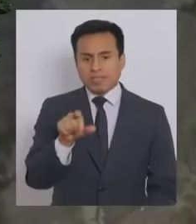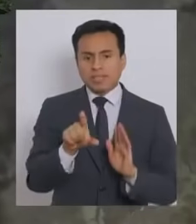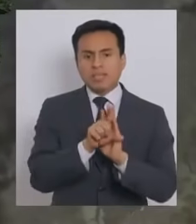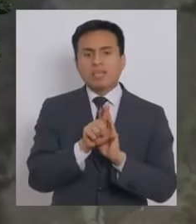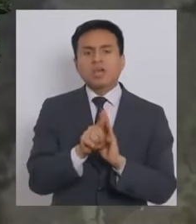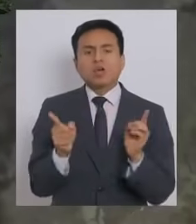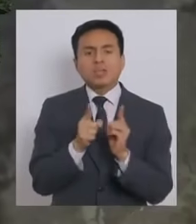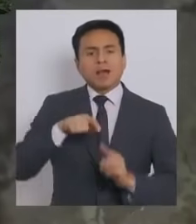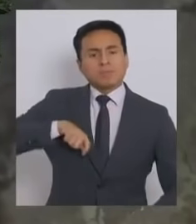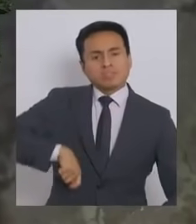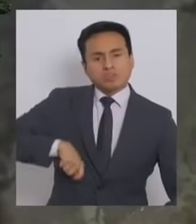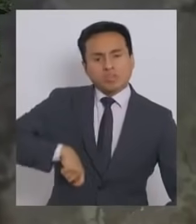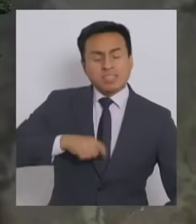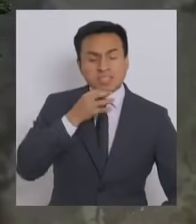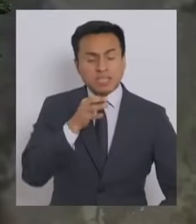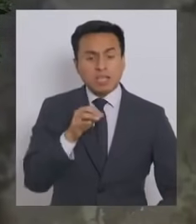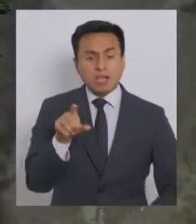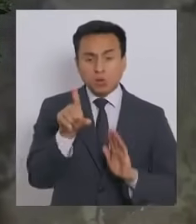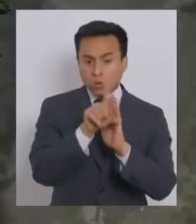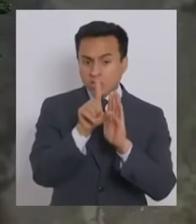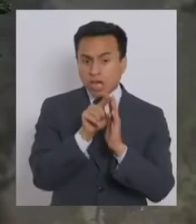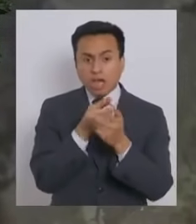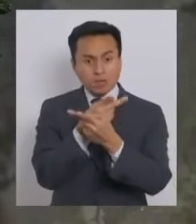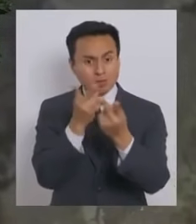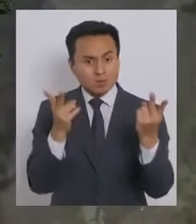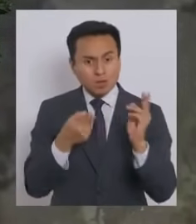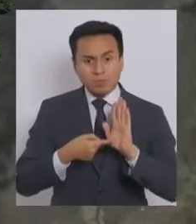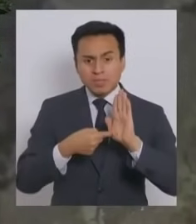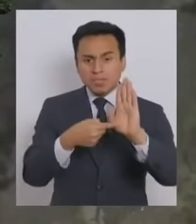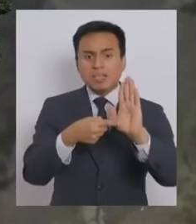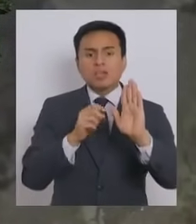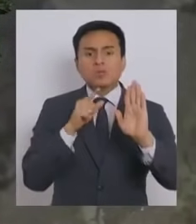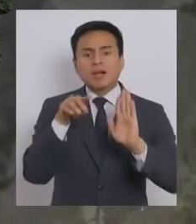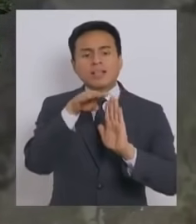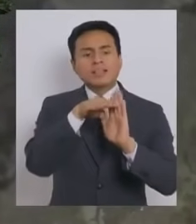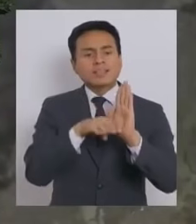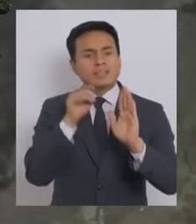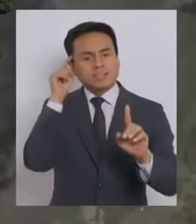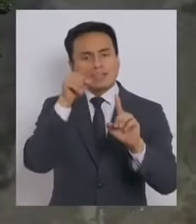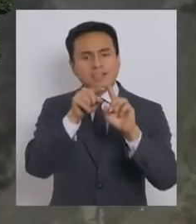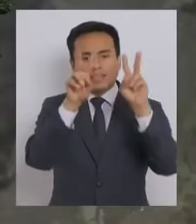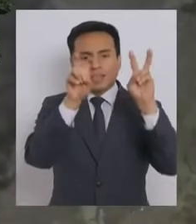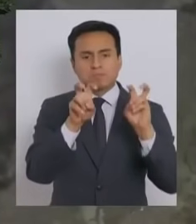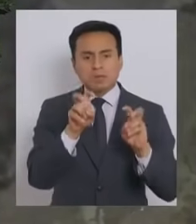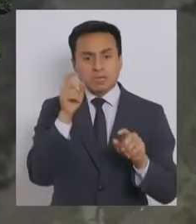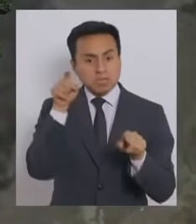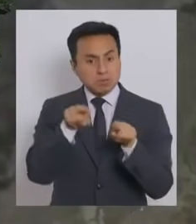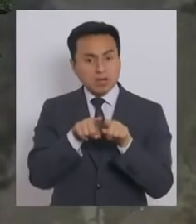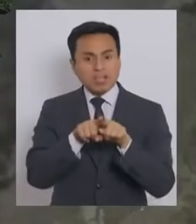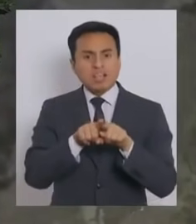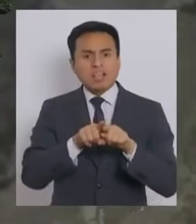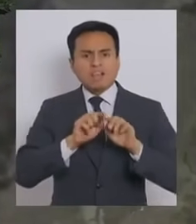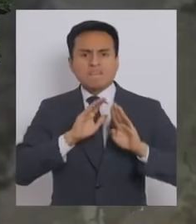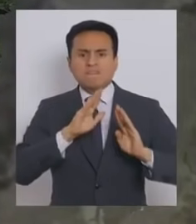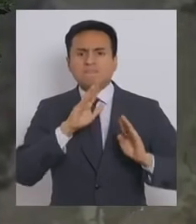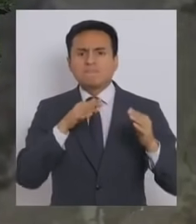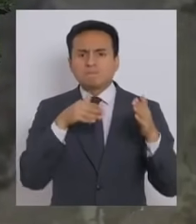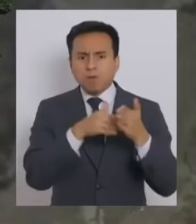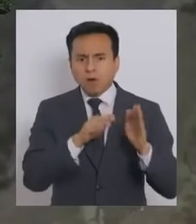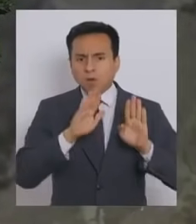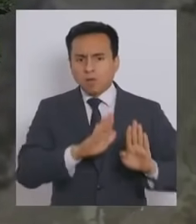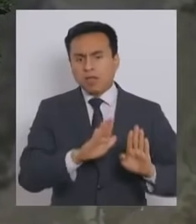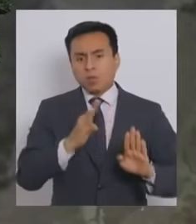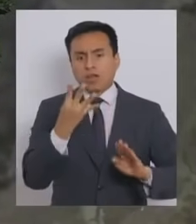de pensiones, ya se anunció que para el día lunes se va a presentar. ¿Cuál es la línea respecto a este tema y si buscan también frenar el cuarto retiro ya con esta